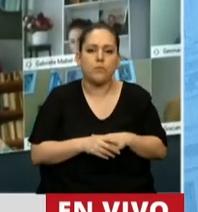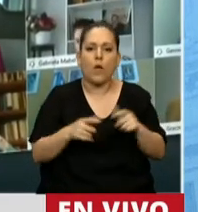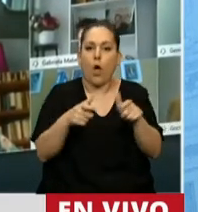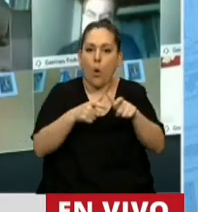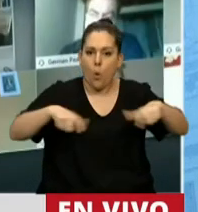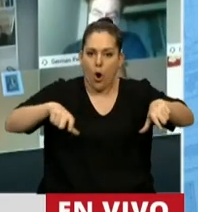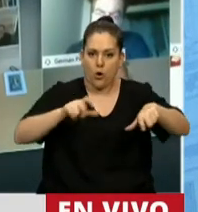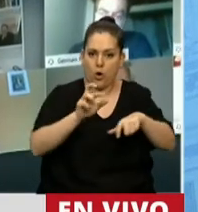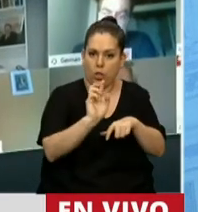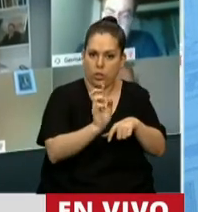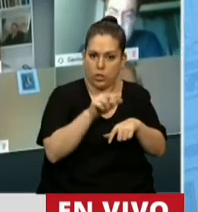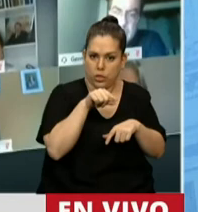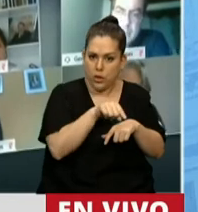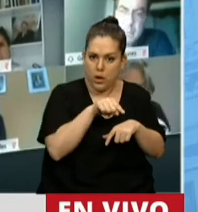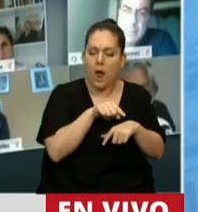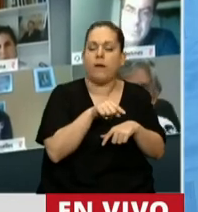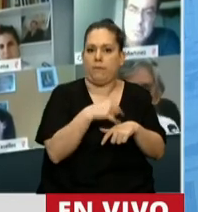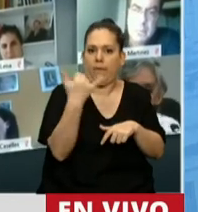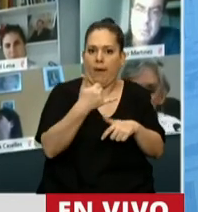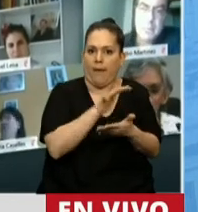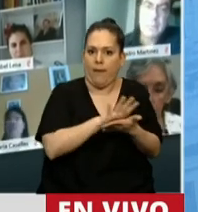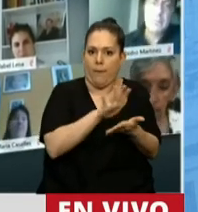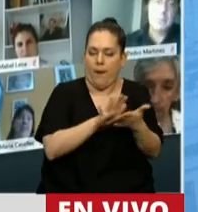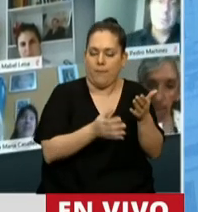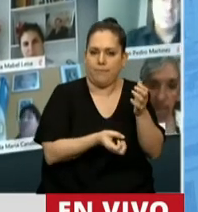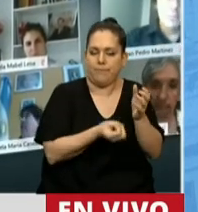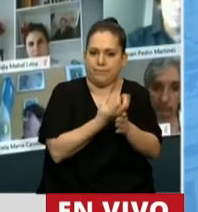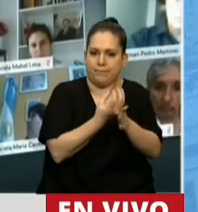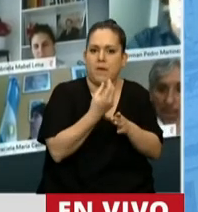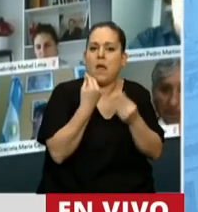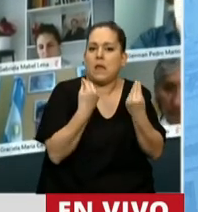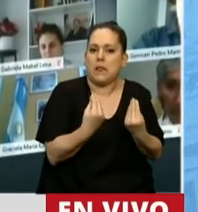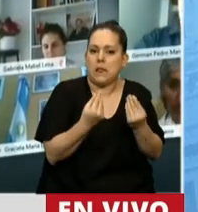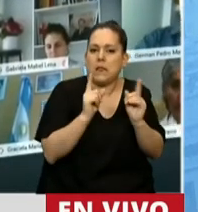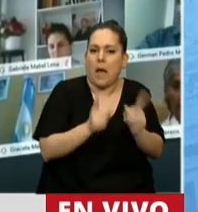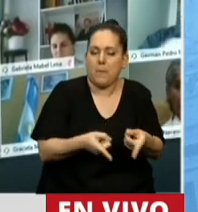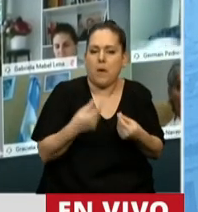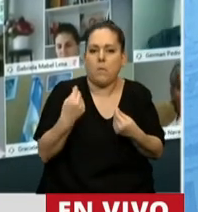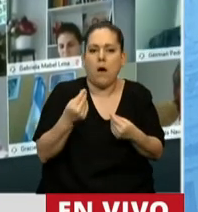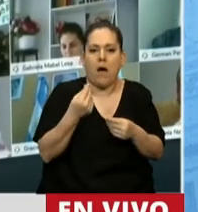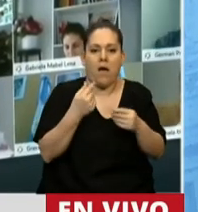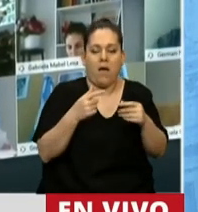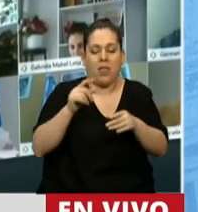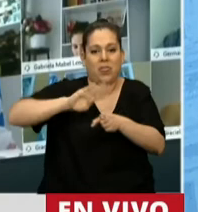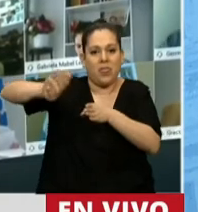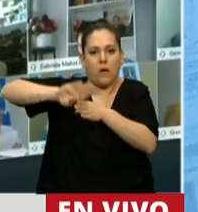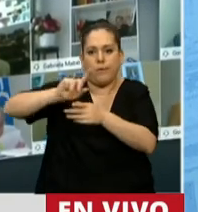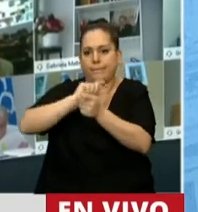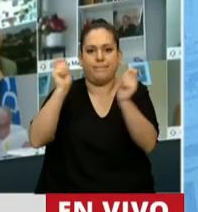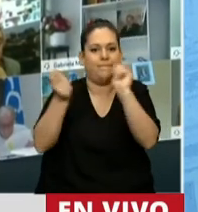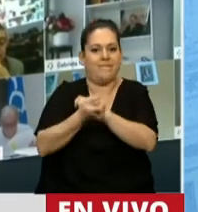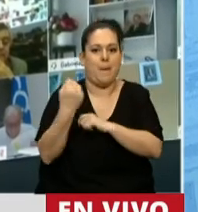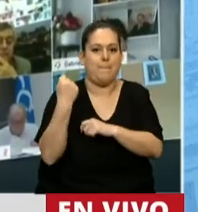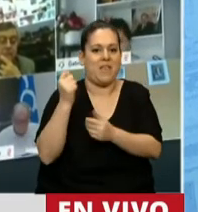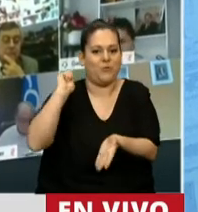bonos en dólares, sino porque ha abierto la posibilidad de una suerte de especificación de deuda,